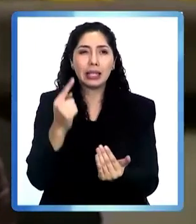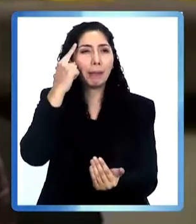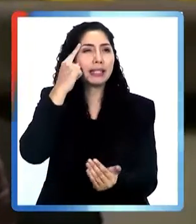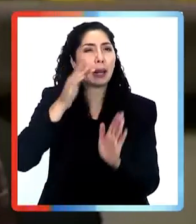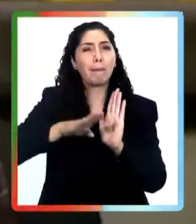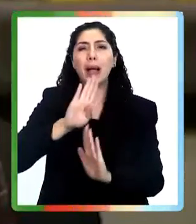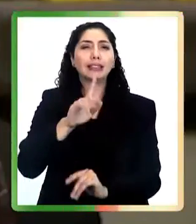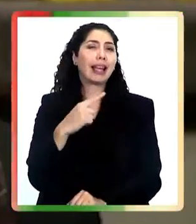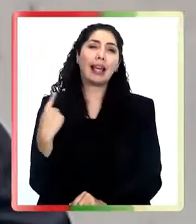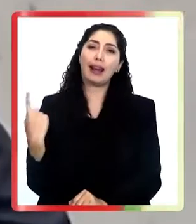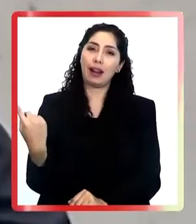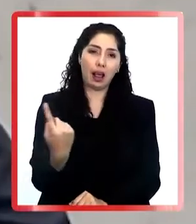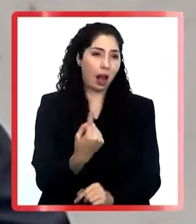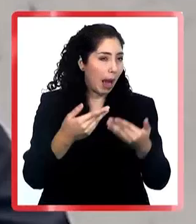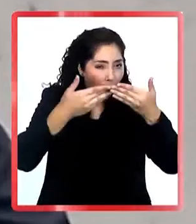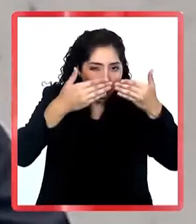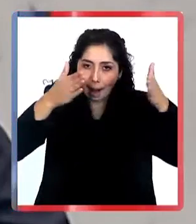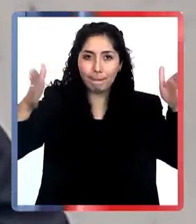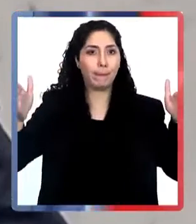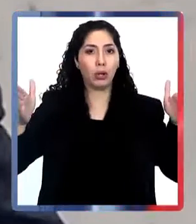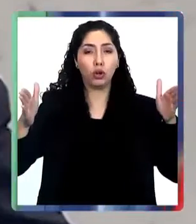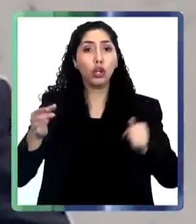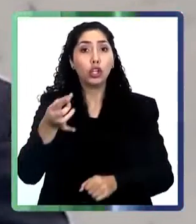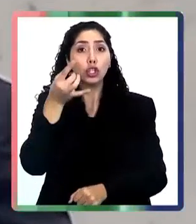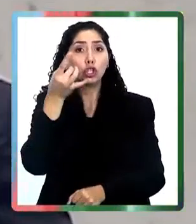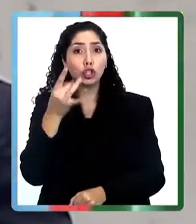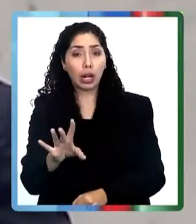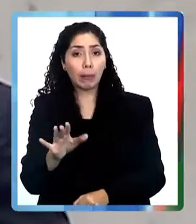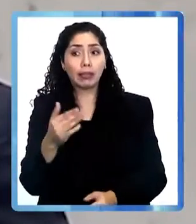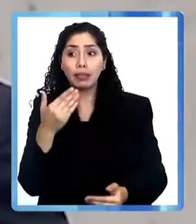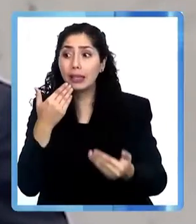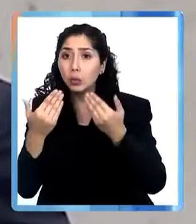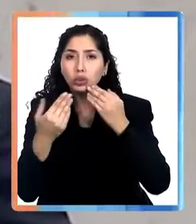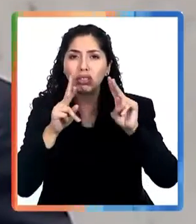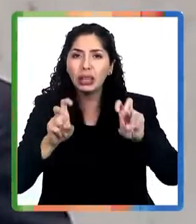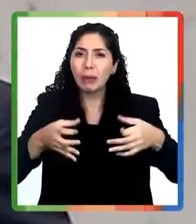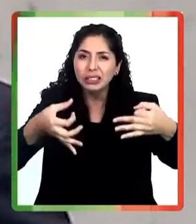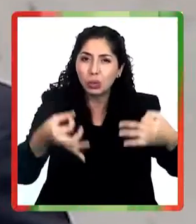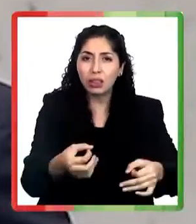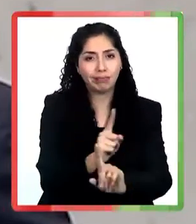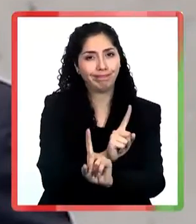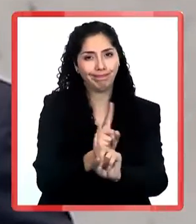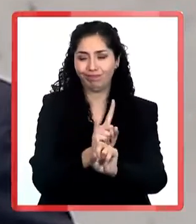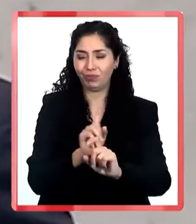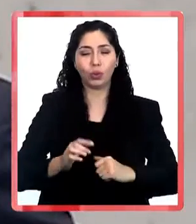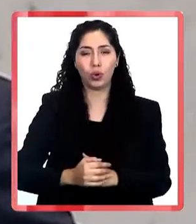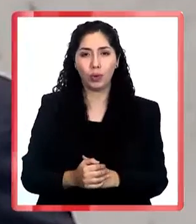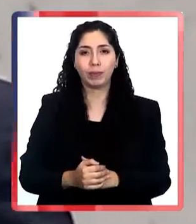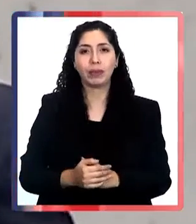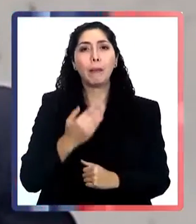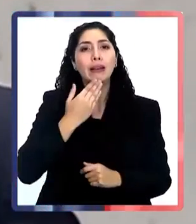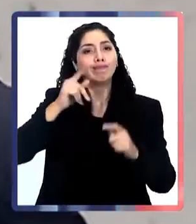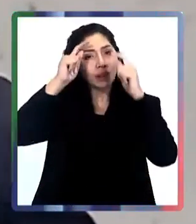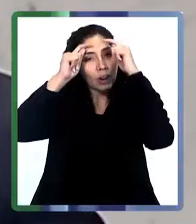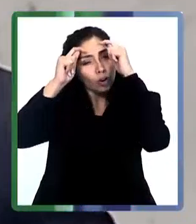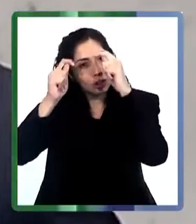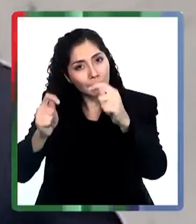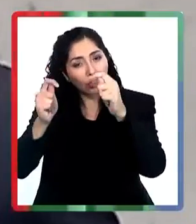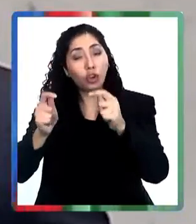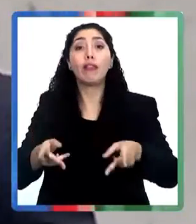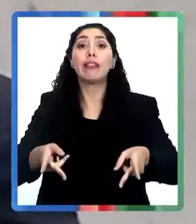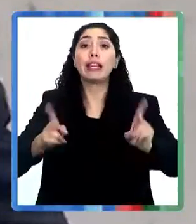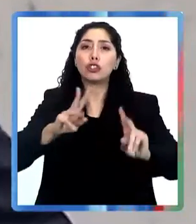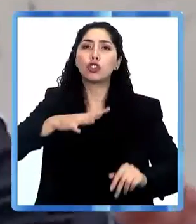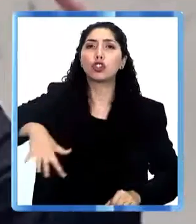amplia que no se centra solamente en la discusión de seguridad de reconocimiento de